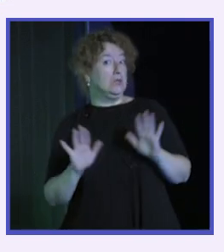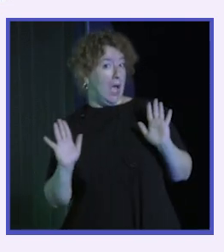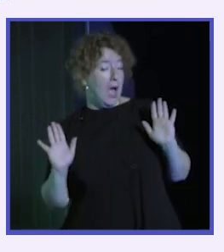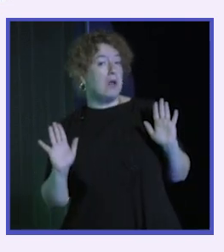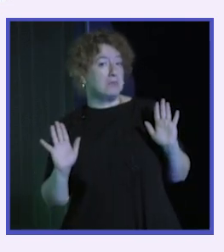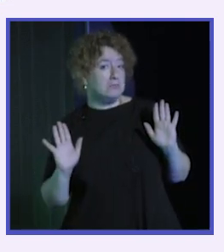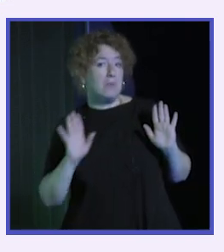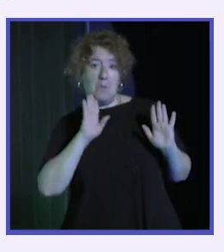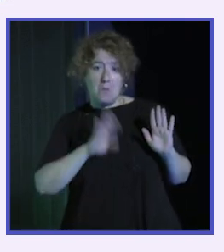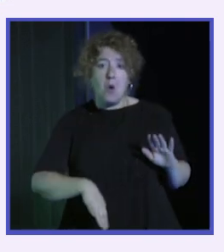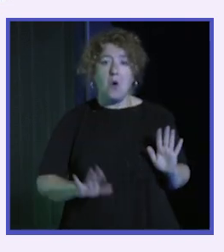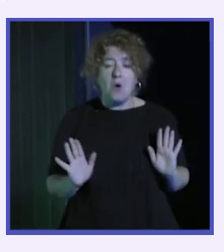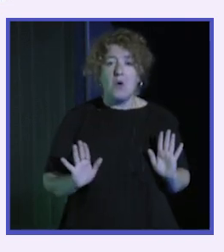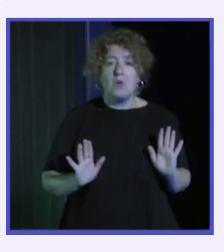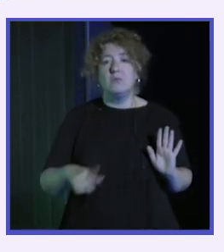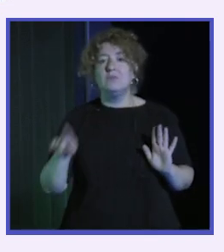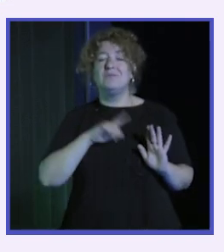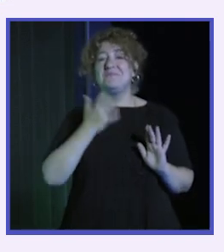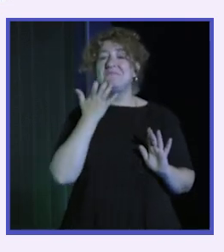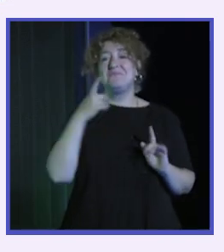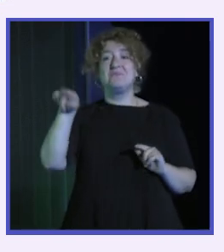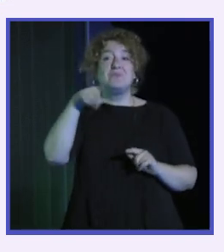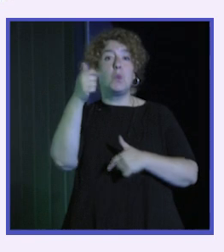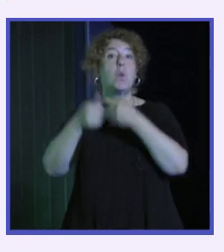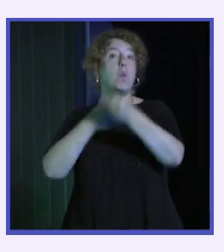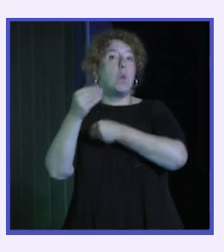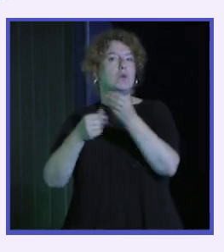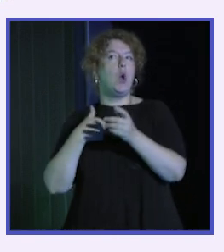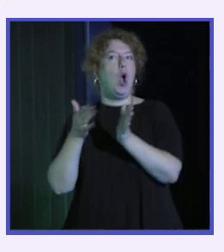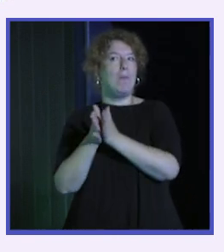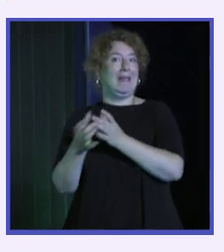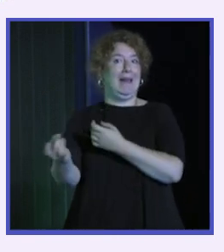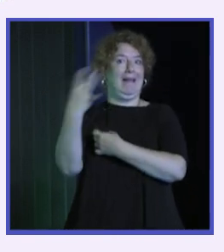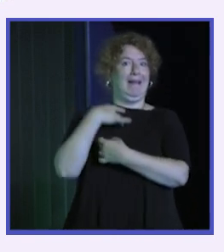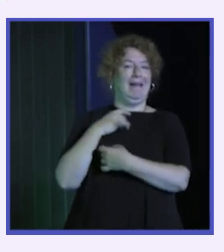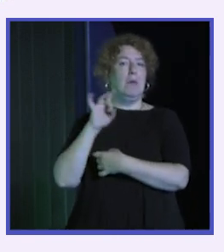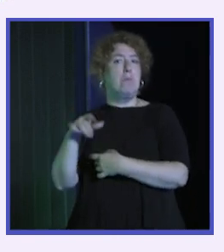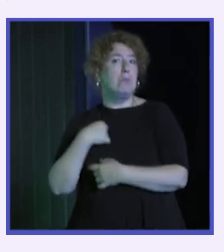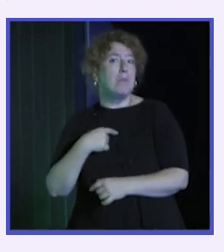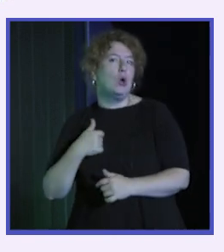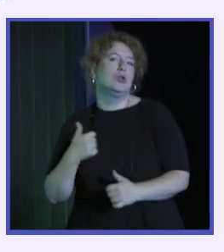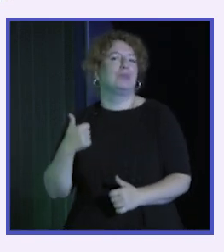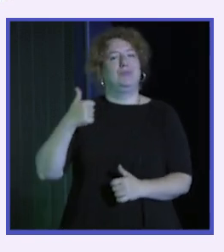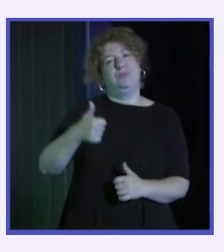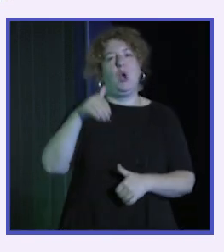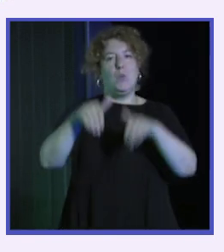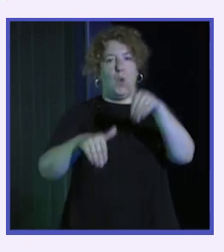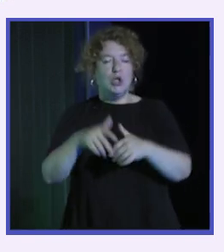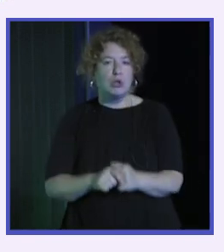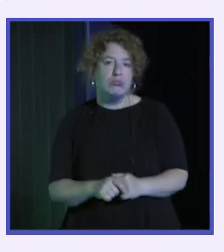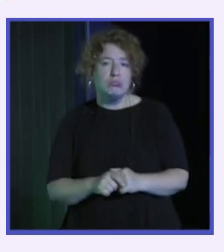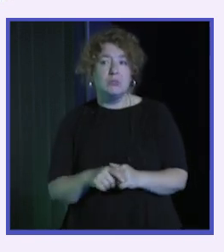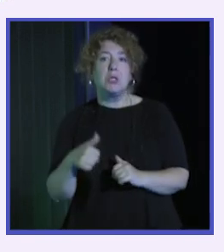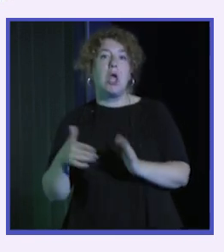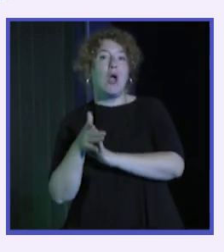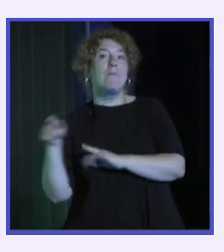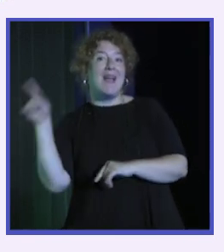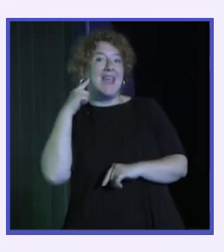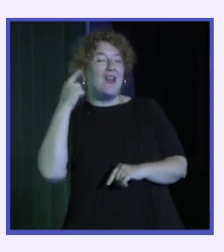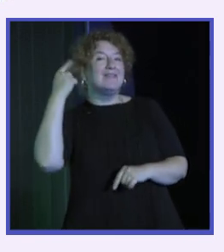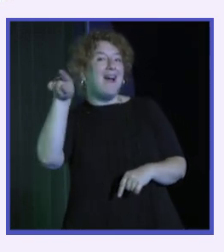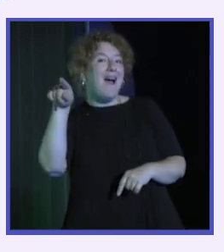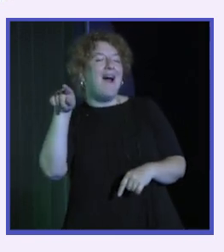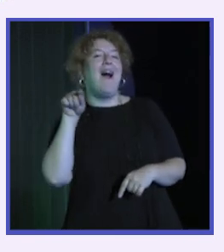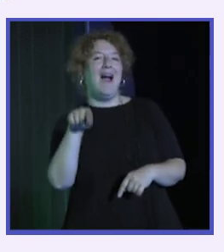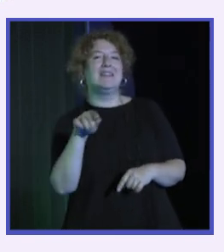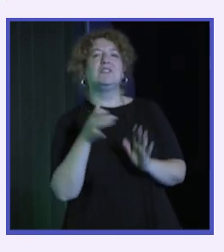quiere decir? Los prompts que están siendo útiles, que me ha compartido mi compañero, si me gusta, lo voto, de manera que mis otros compañeros van